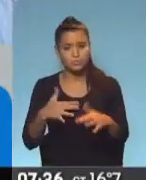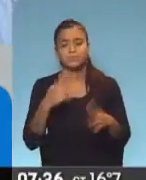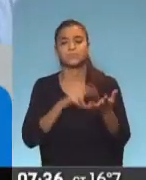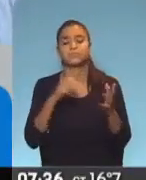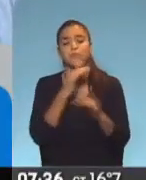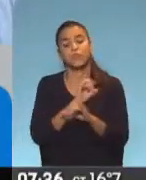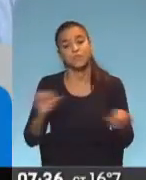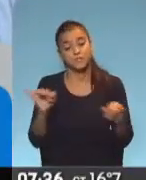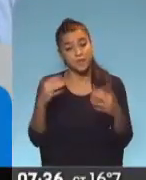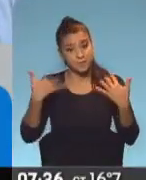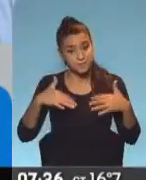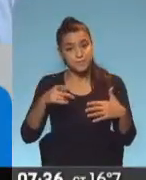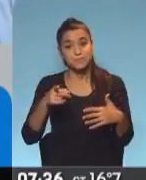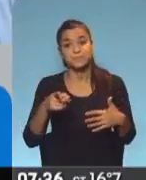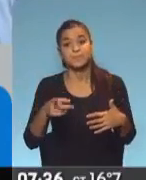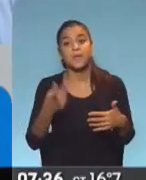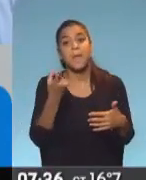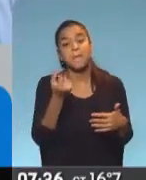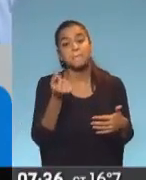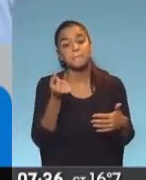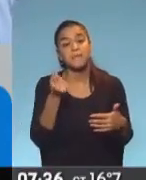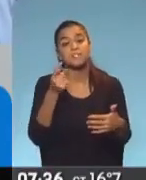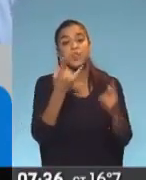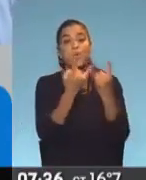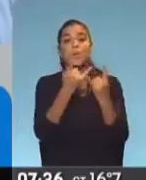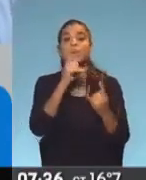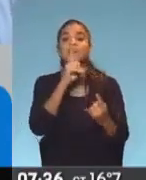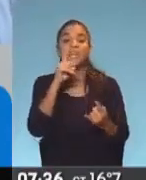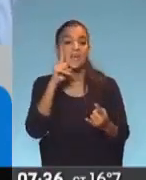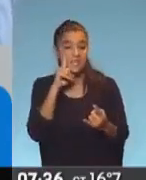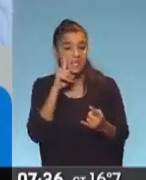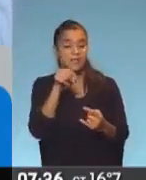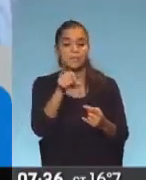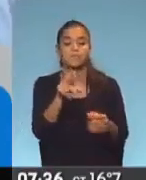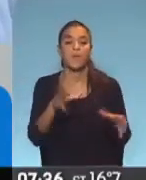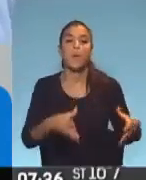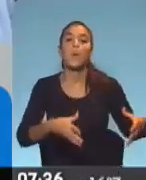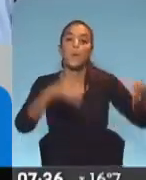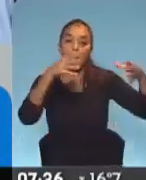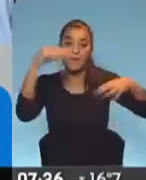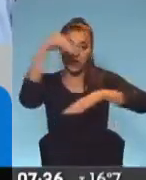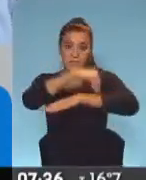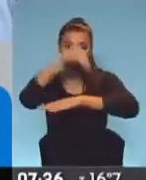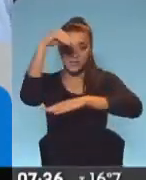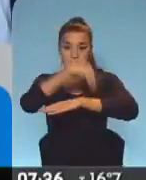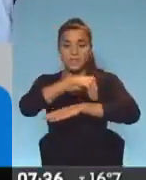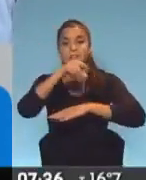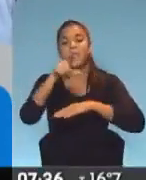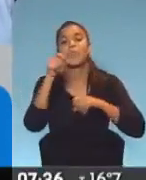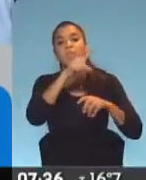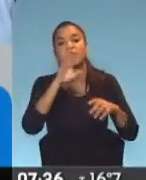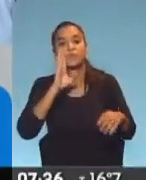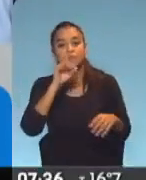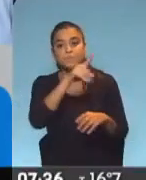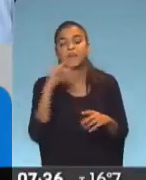por su curiosidad, es que el precio del WTI, que es el barril el de referencia del petróleo de Estados Unidos, el de Texas, se